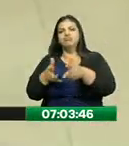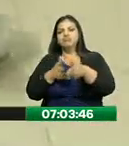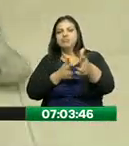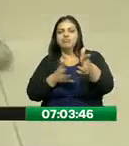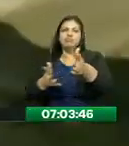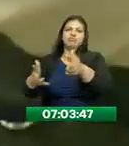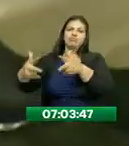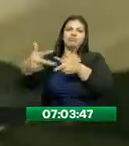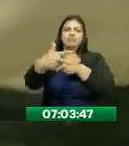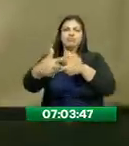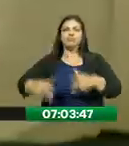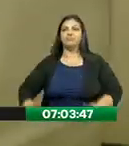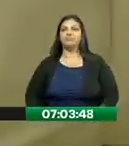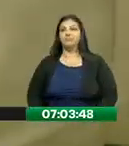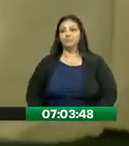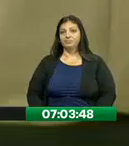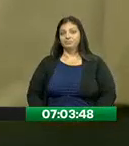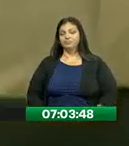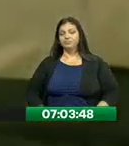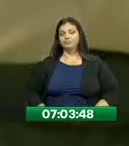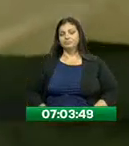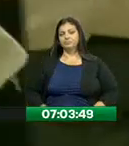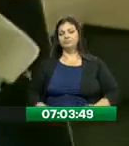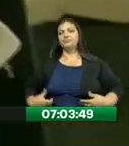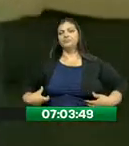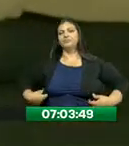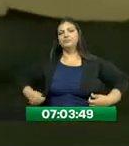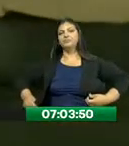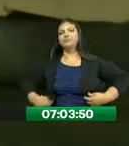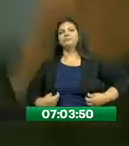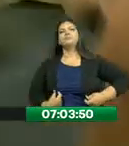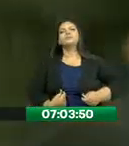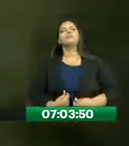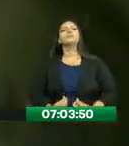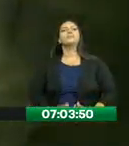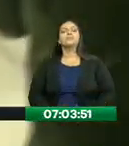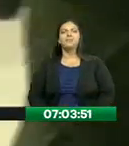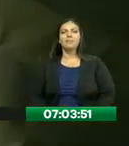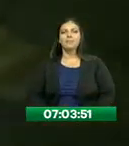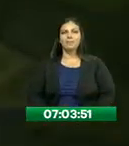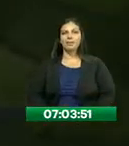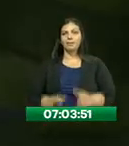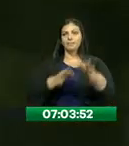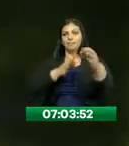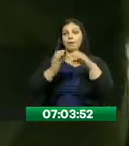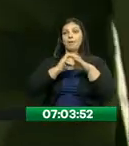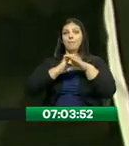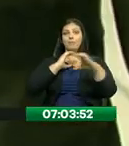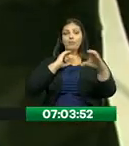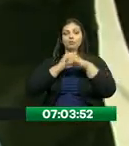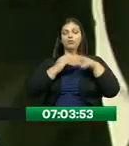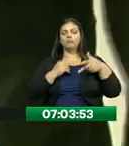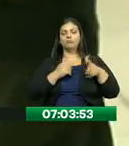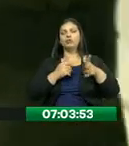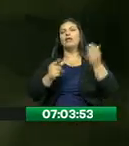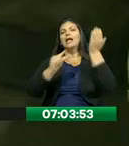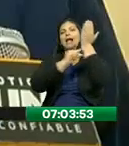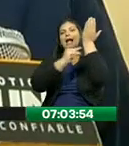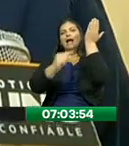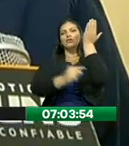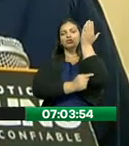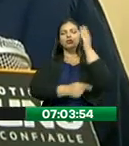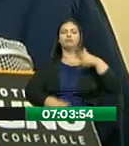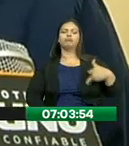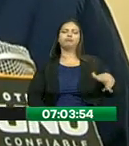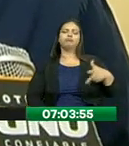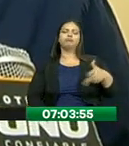la garzota y el robo lo cometieron minutos después en samanes 6 su compinche logró escapar ha